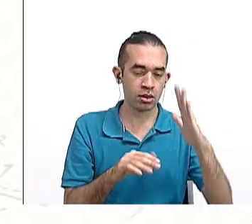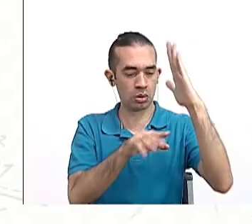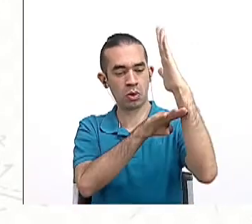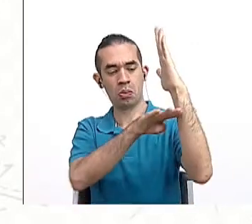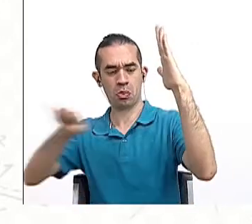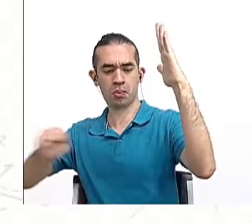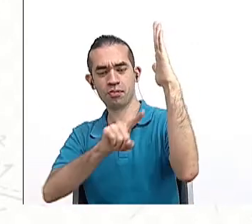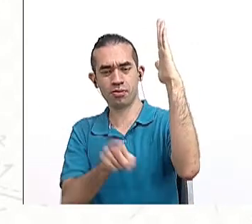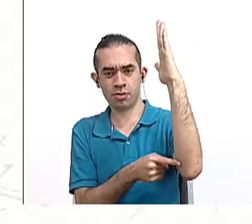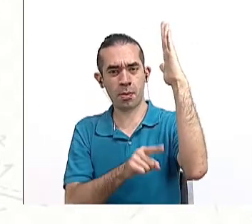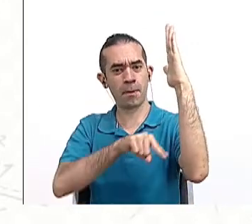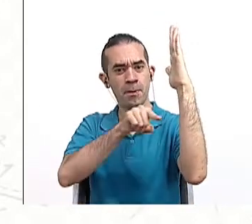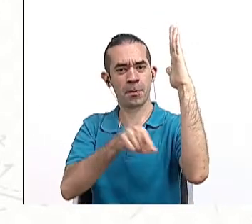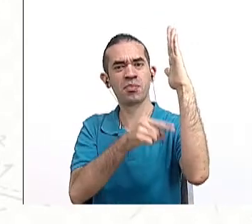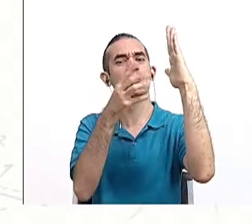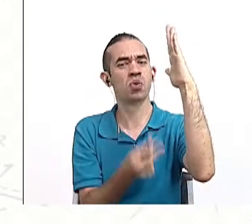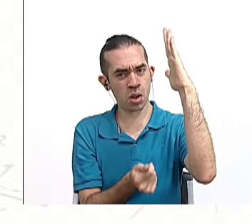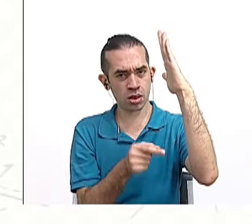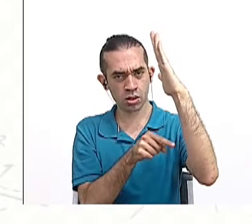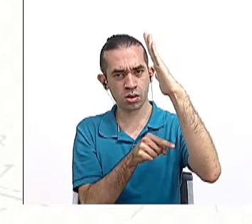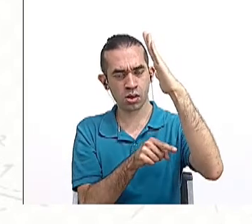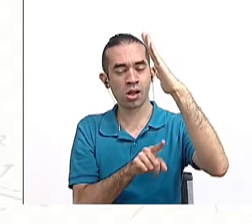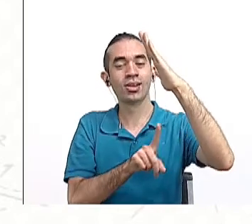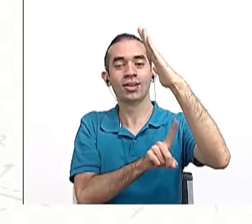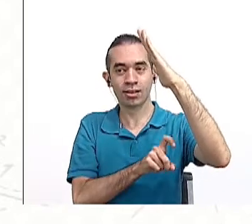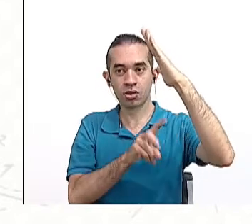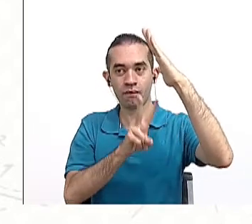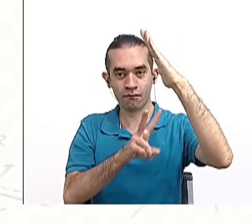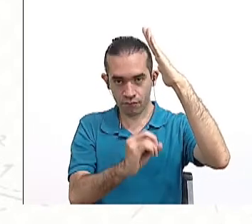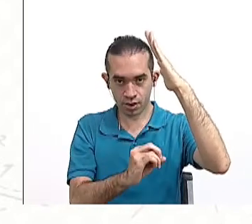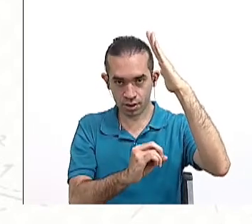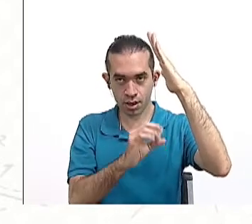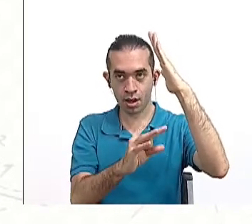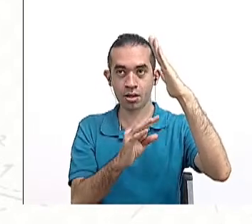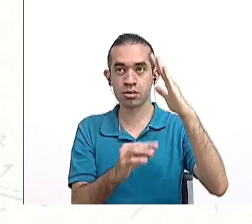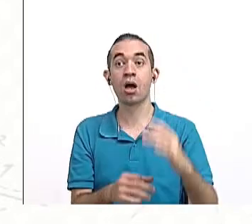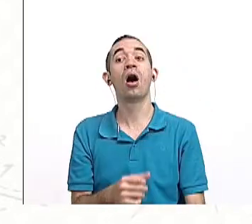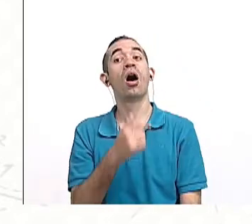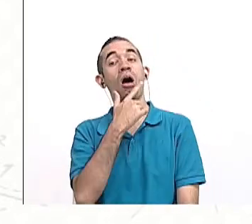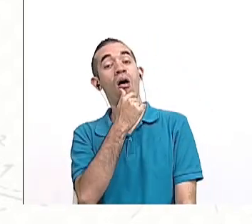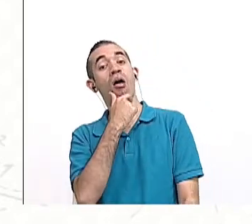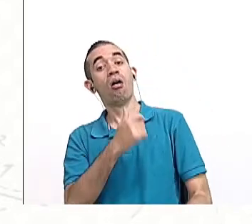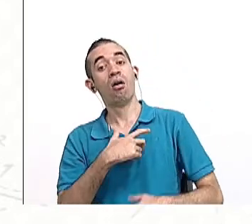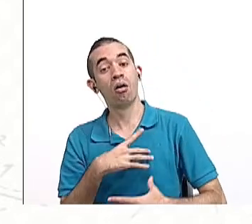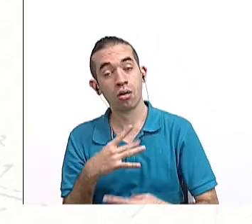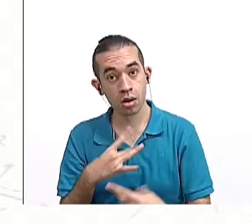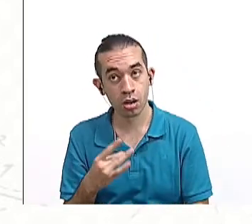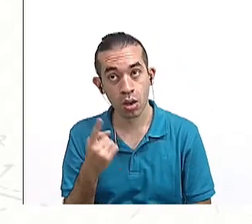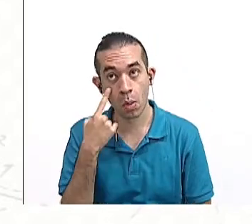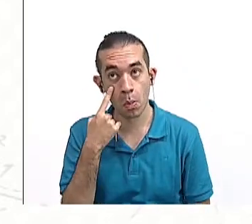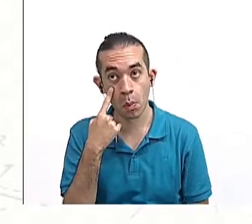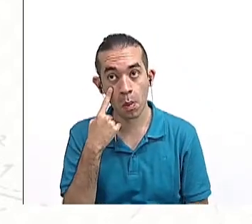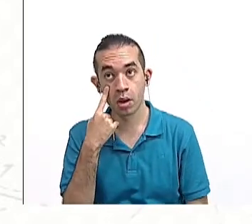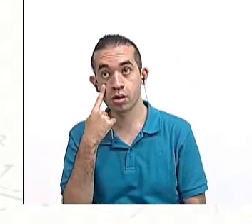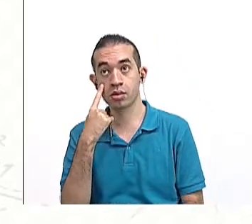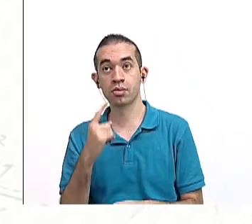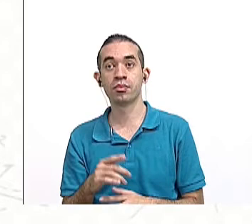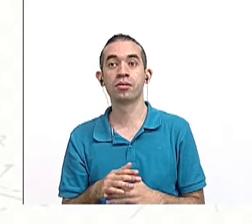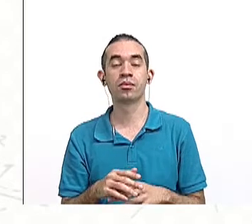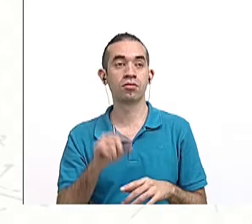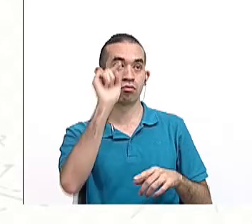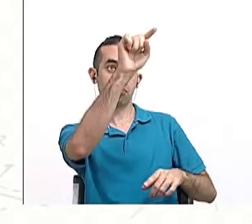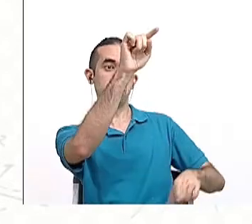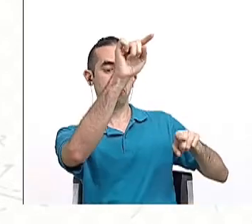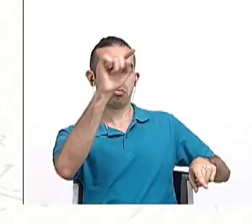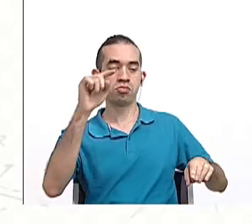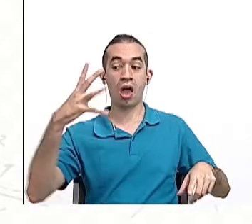beta muy bien 120 a que interesante vean que el valor de los tres